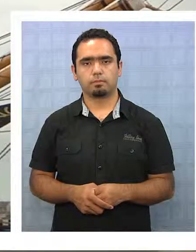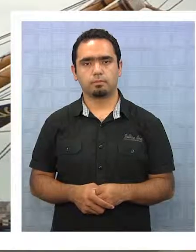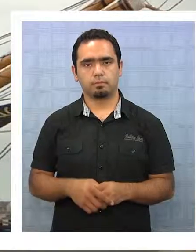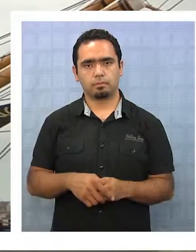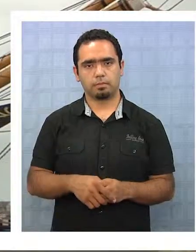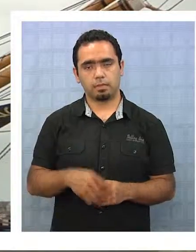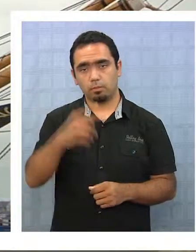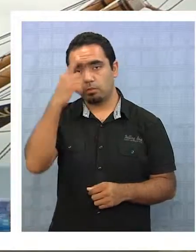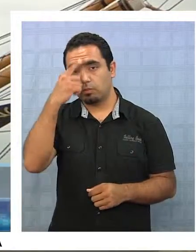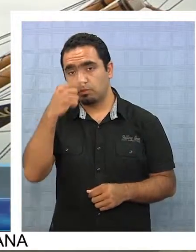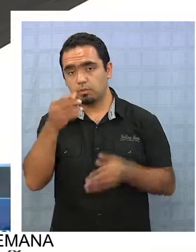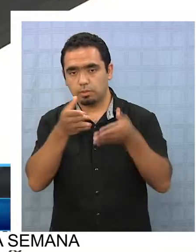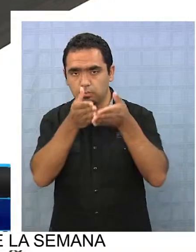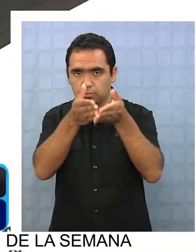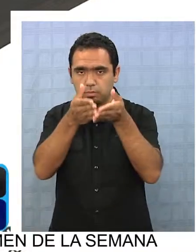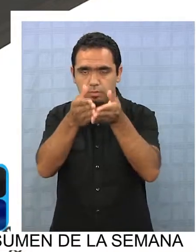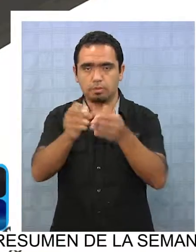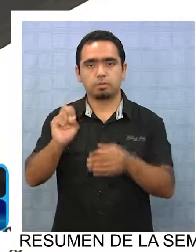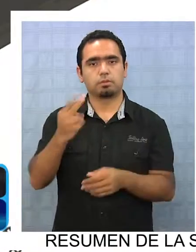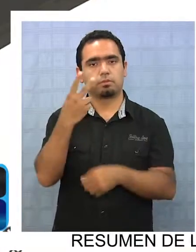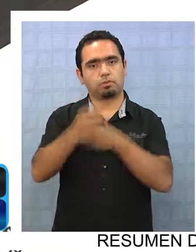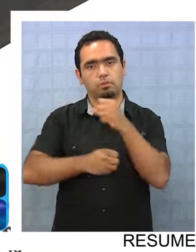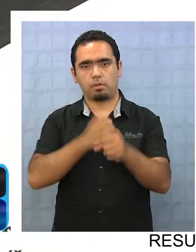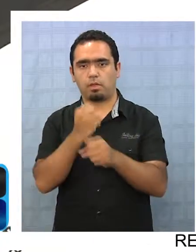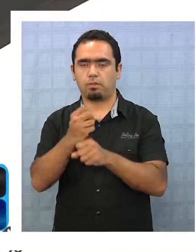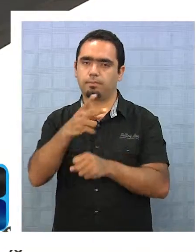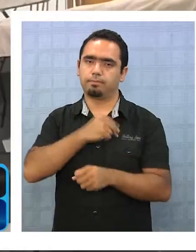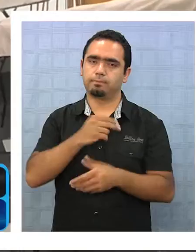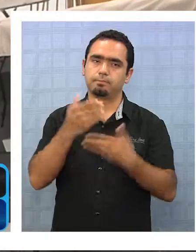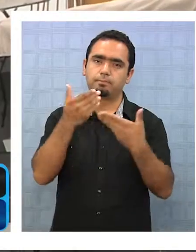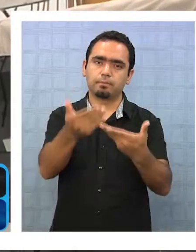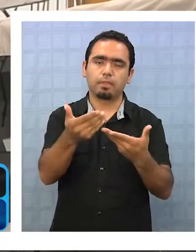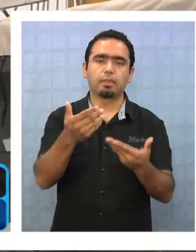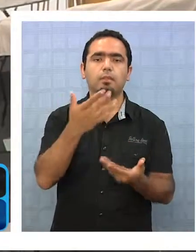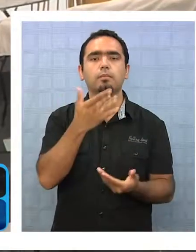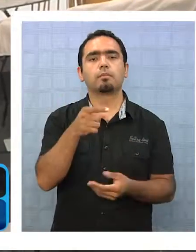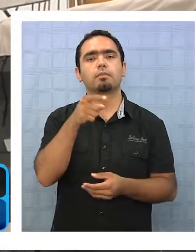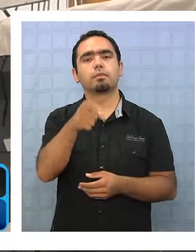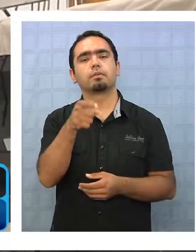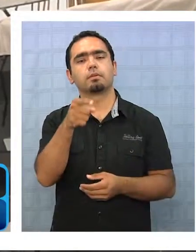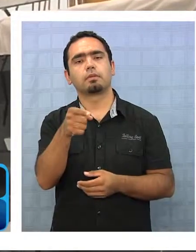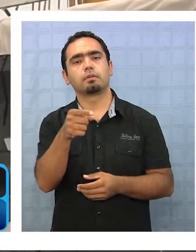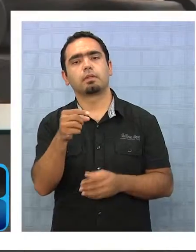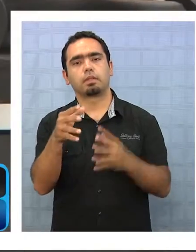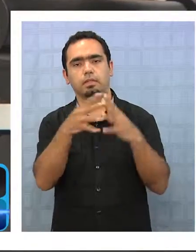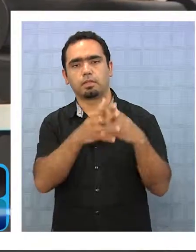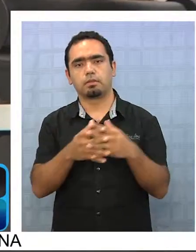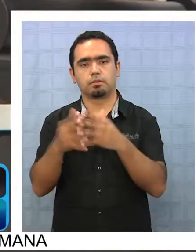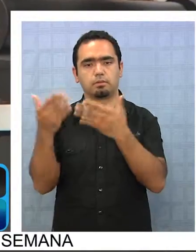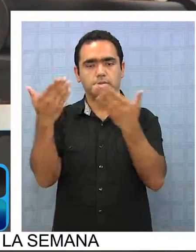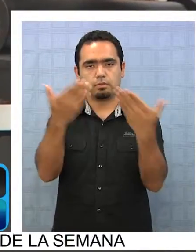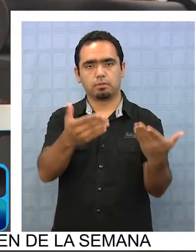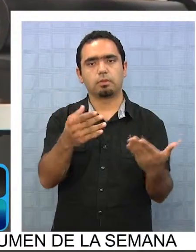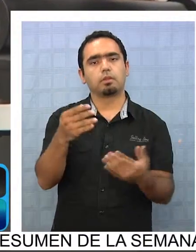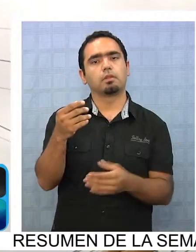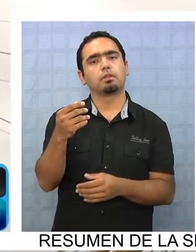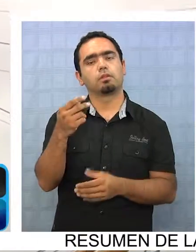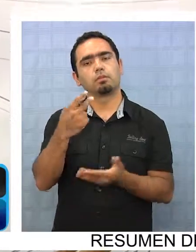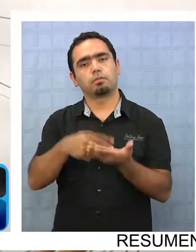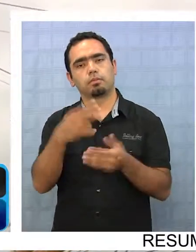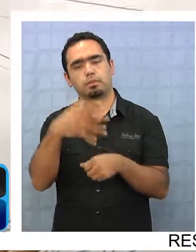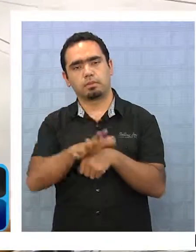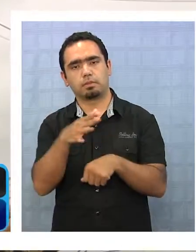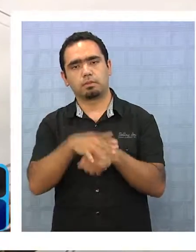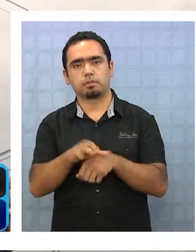El Museo Corbett Esmeralda fue premiado por segundo año consecutivo con el galardón Traveler's Choice 2015 que entrega el